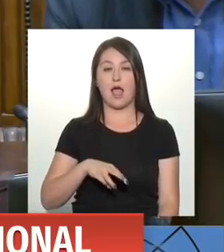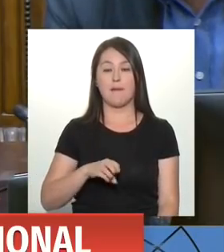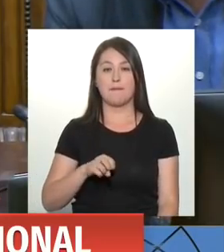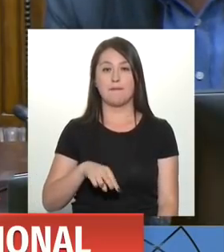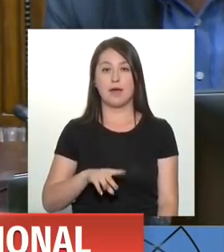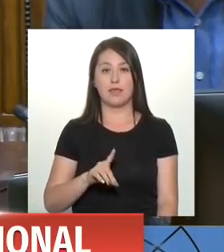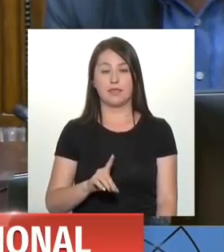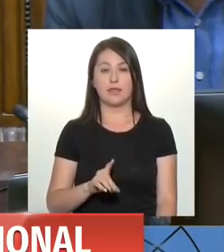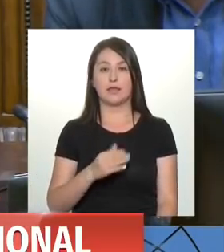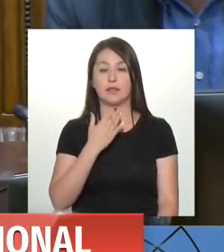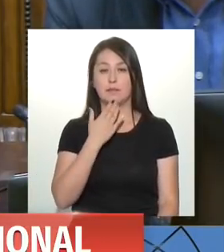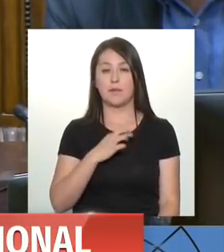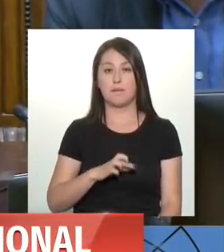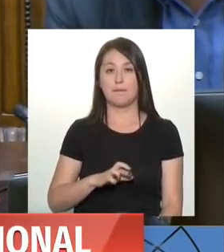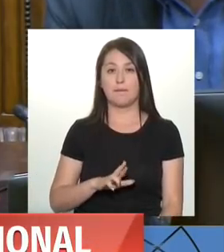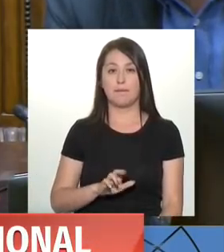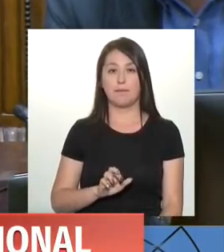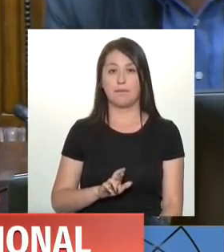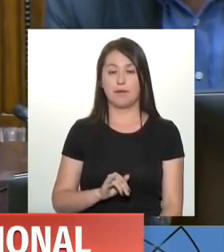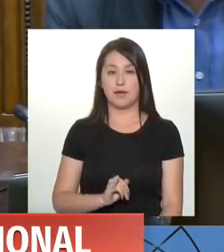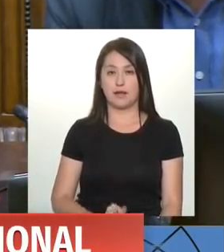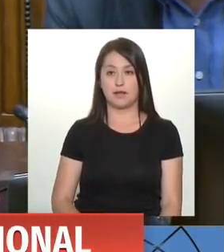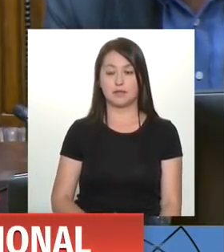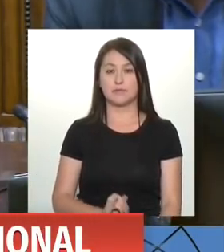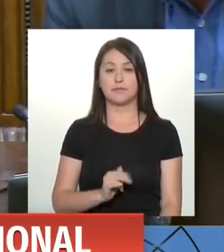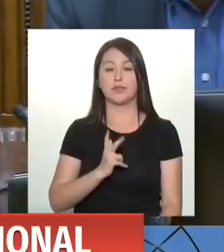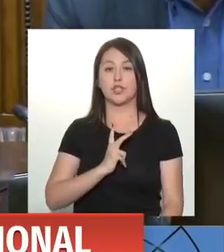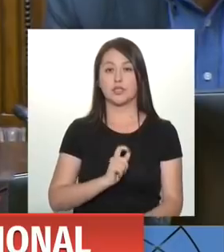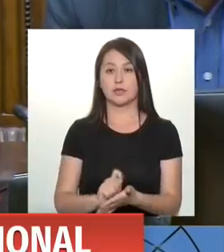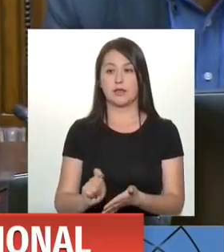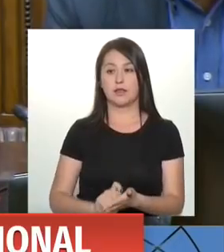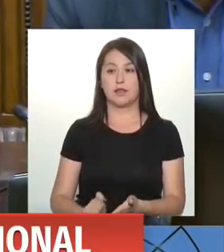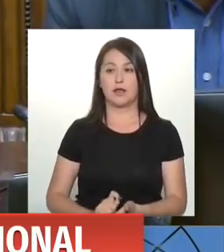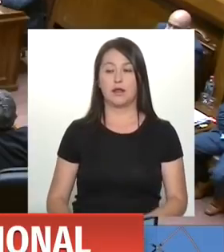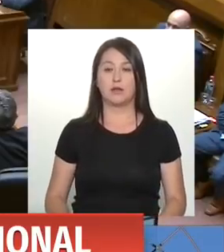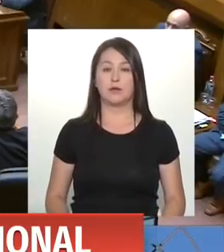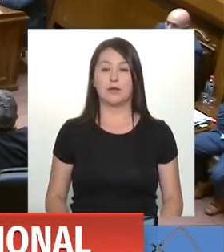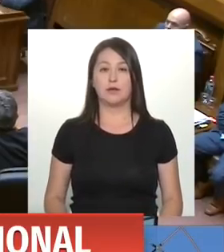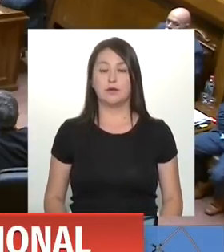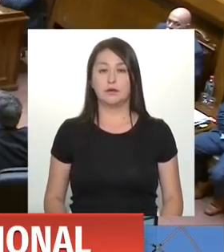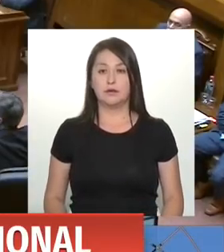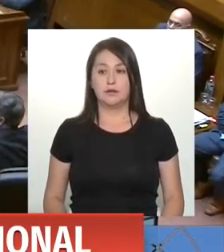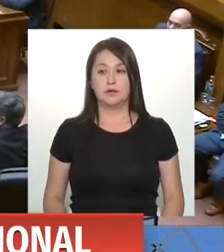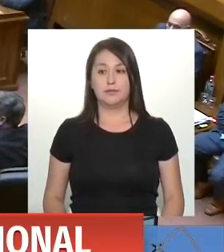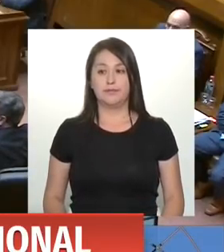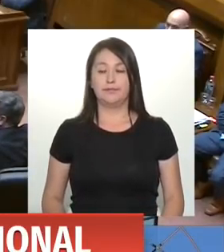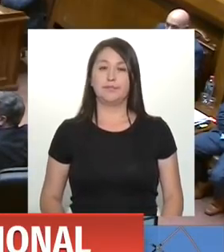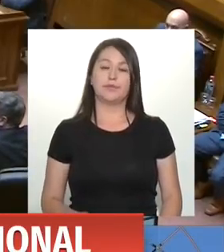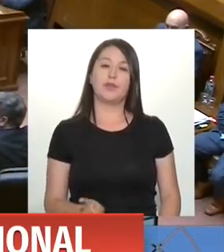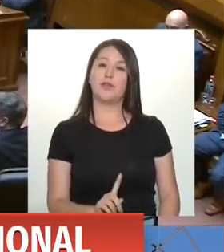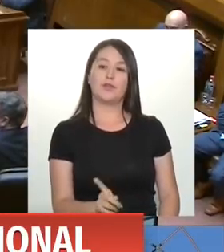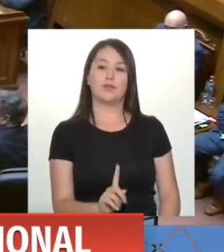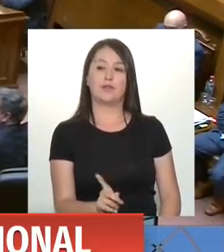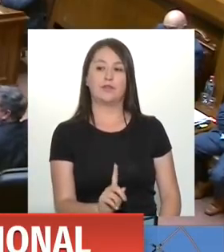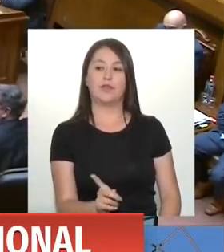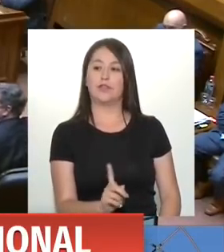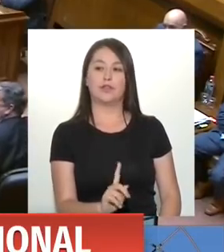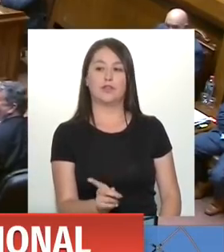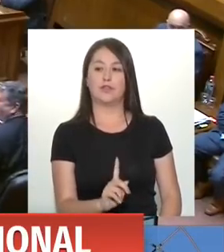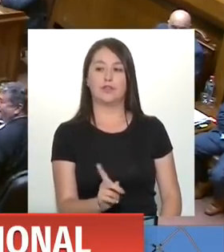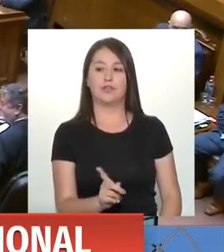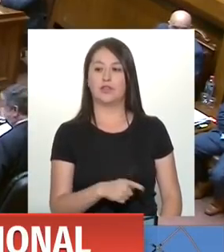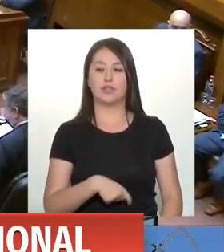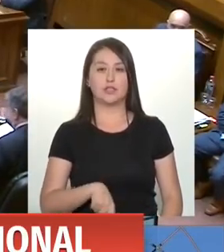señor secretario. No, señor